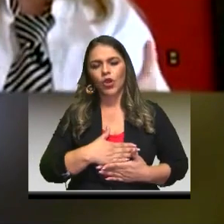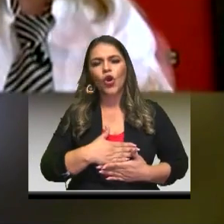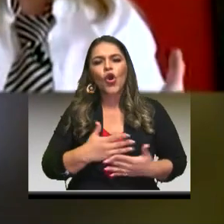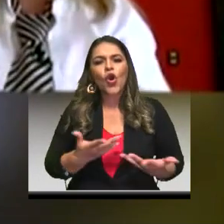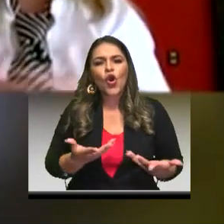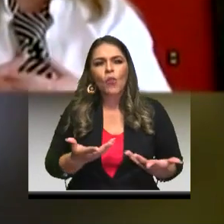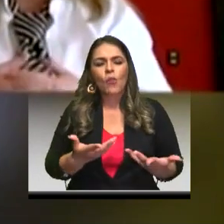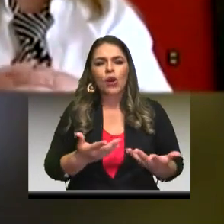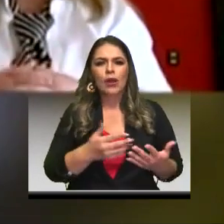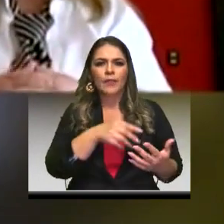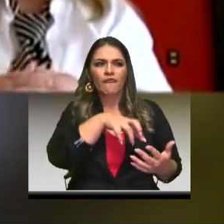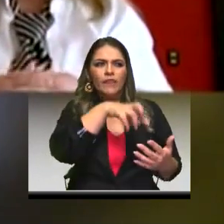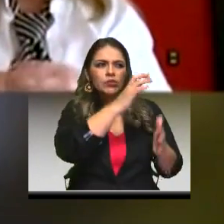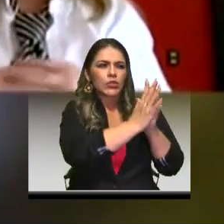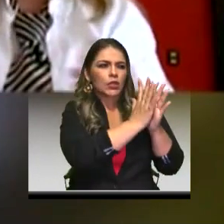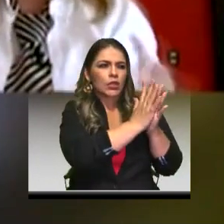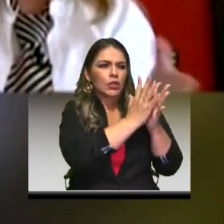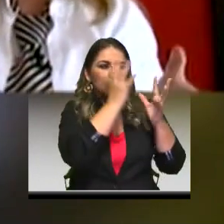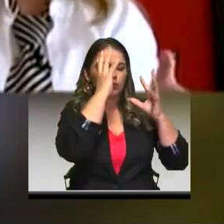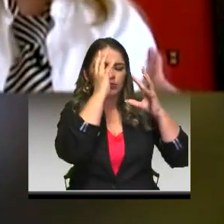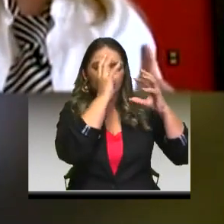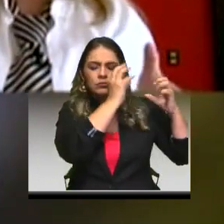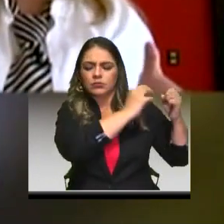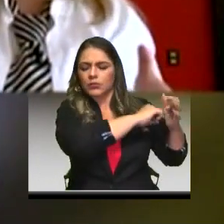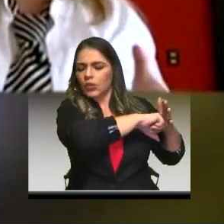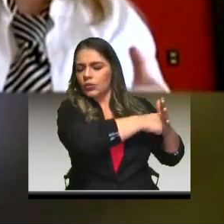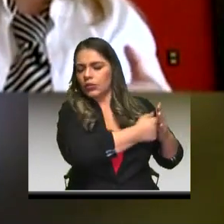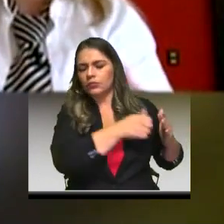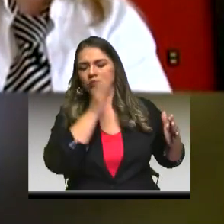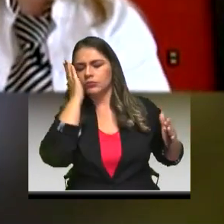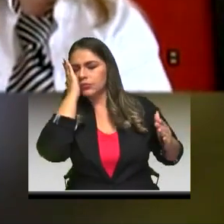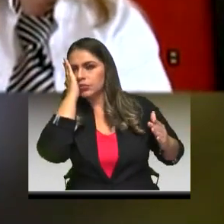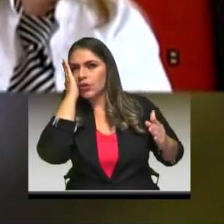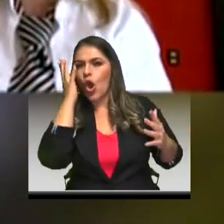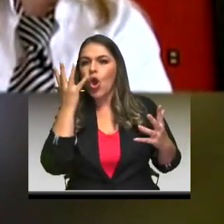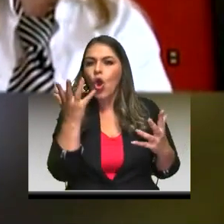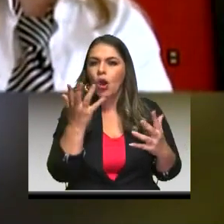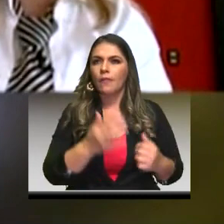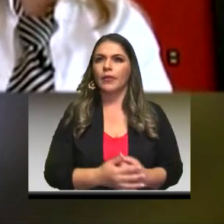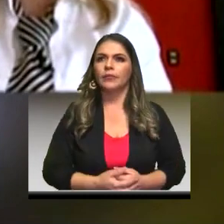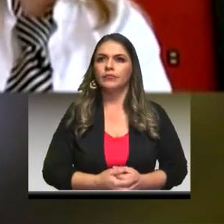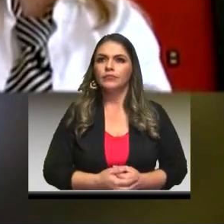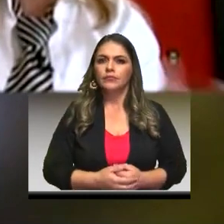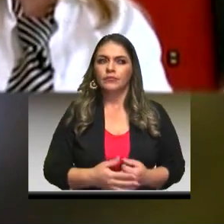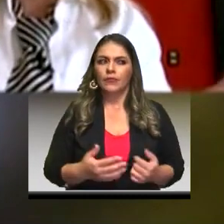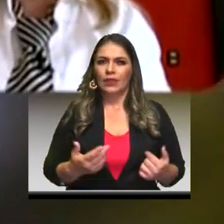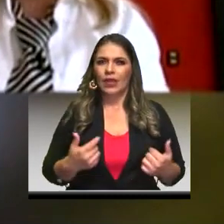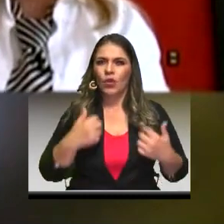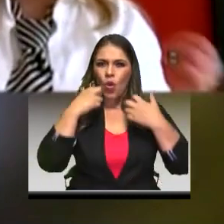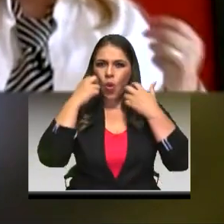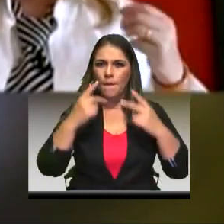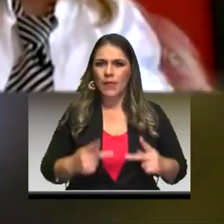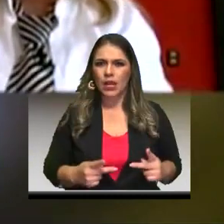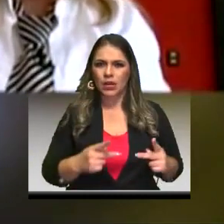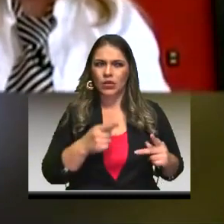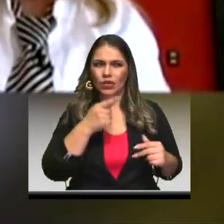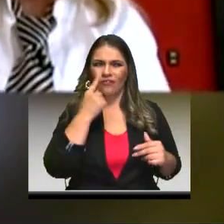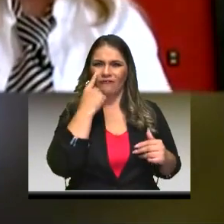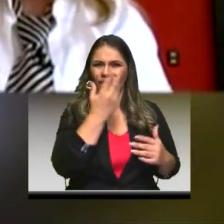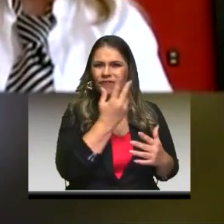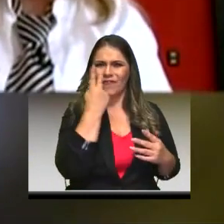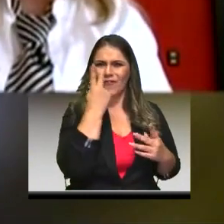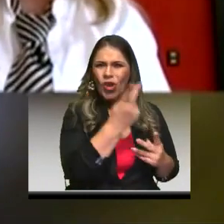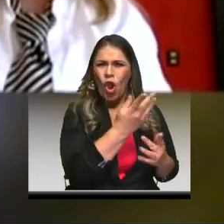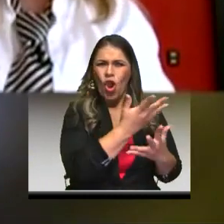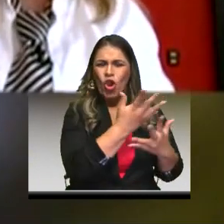poder vivir con ello, ¿no? Convivir con esa parte oscura del ser humano con la que yo tengo que lidiar día